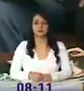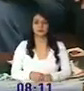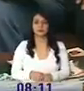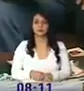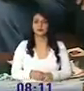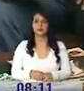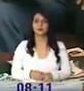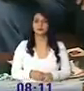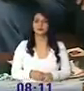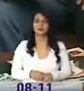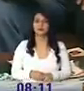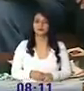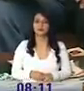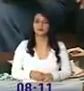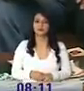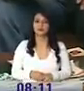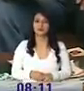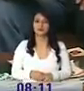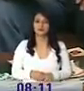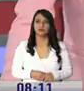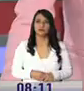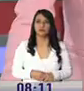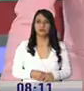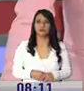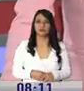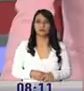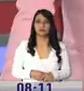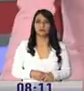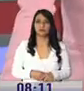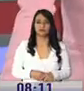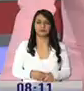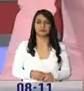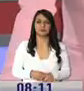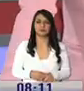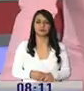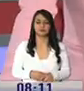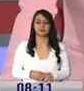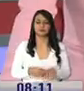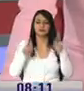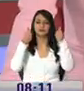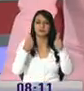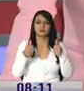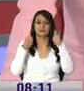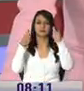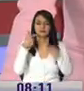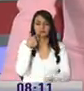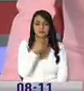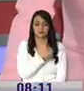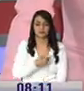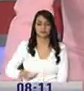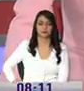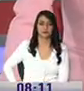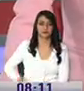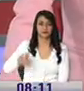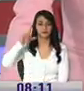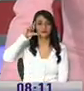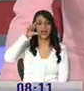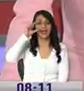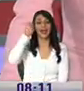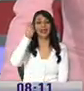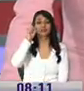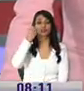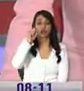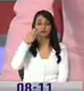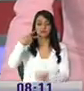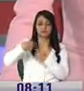informó Alison corral el candidato presidencial por la alianza creo zuma Guillermo lazo participó de un evento